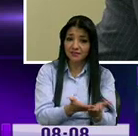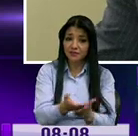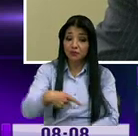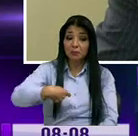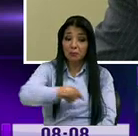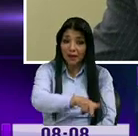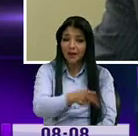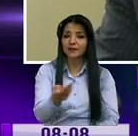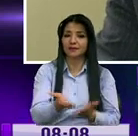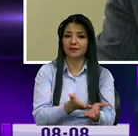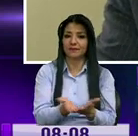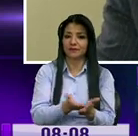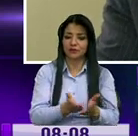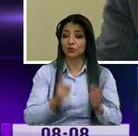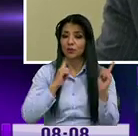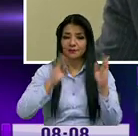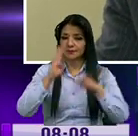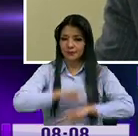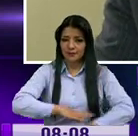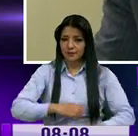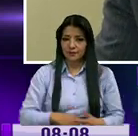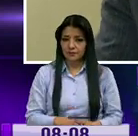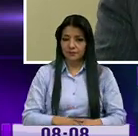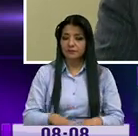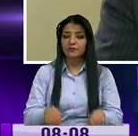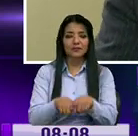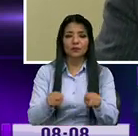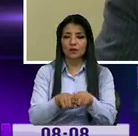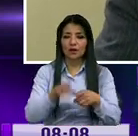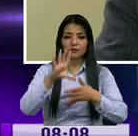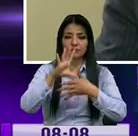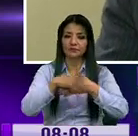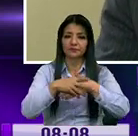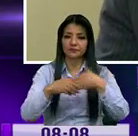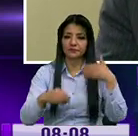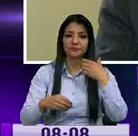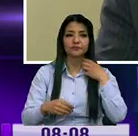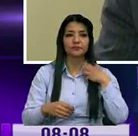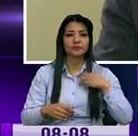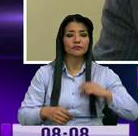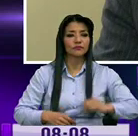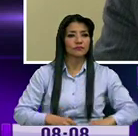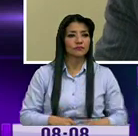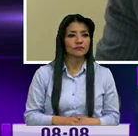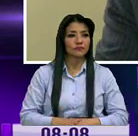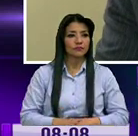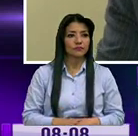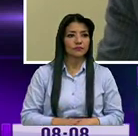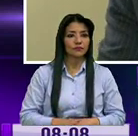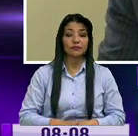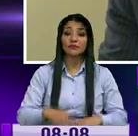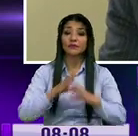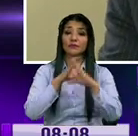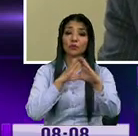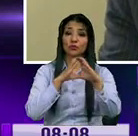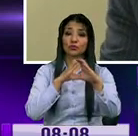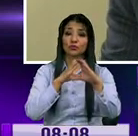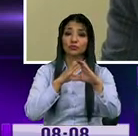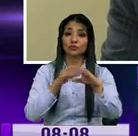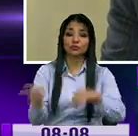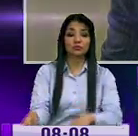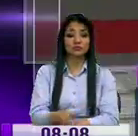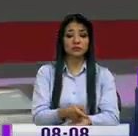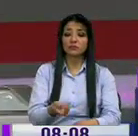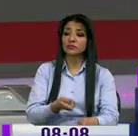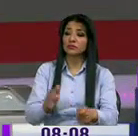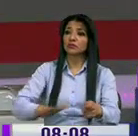vivir. Este es el primer país del mundo, yo creo que en Latinoamérica pasa eso, ¿no? Que poco más falta que a los señores transportistas les bajen a lavar los autos los